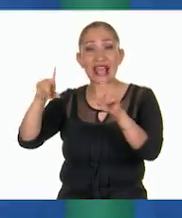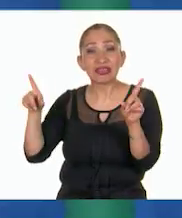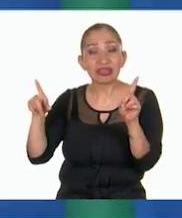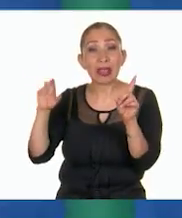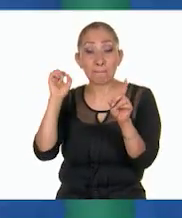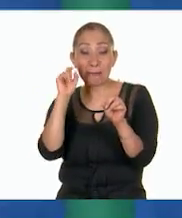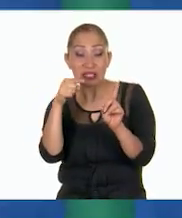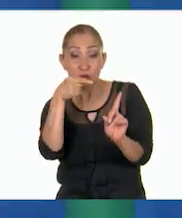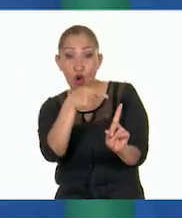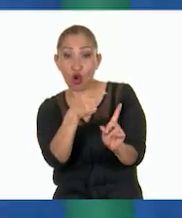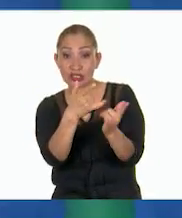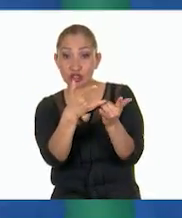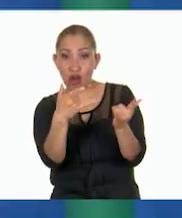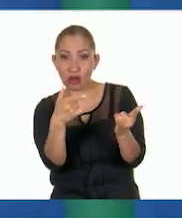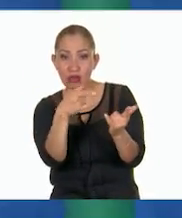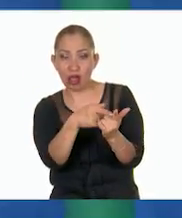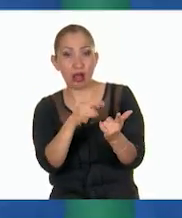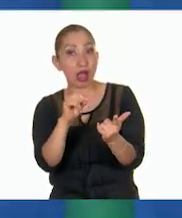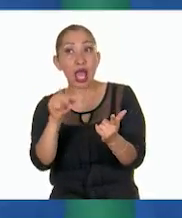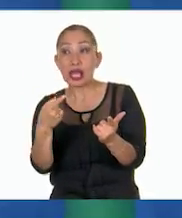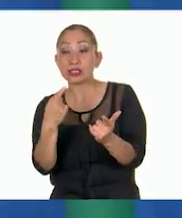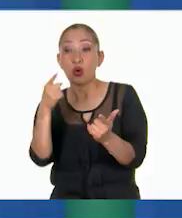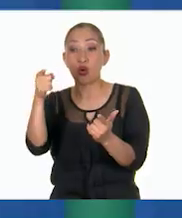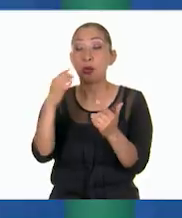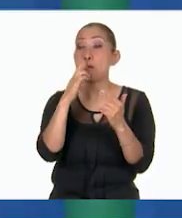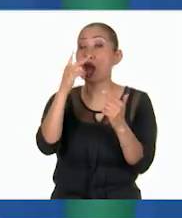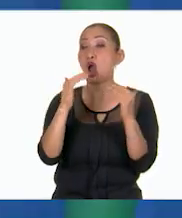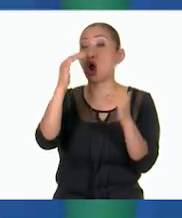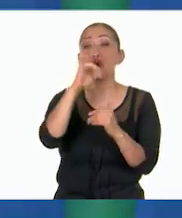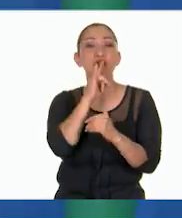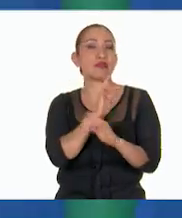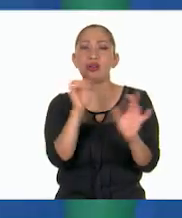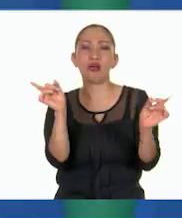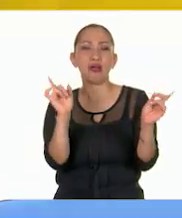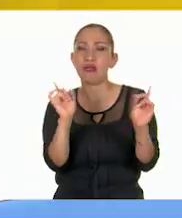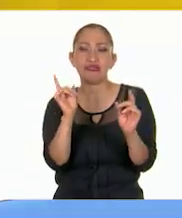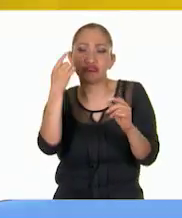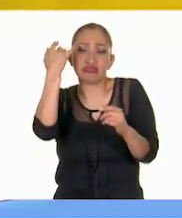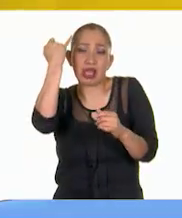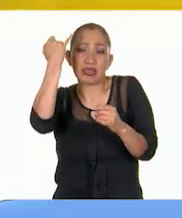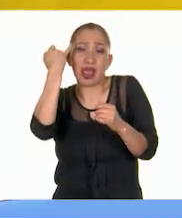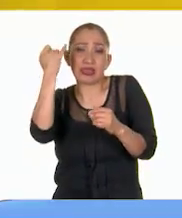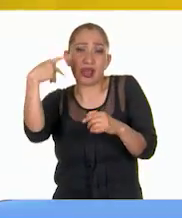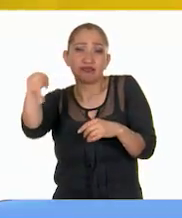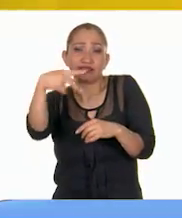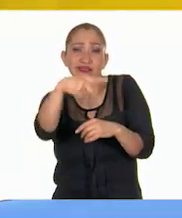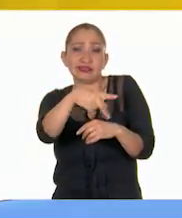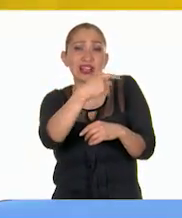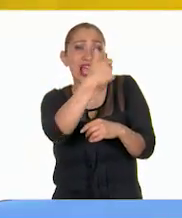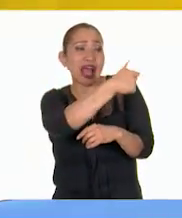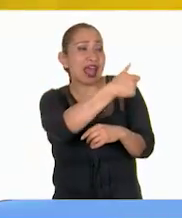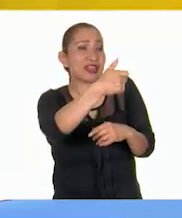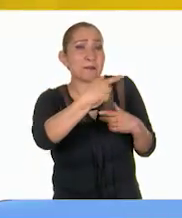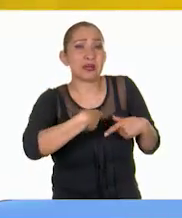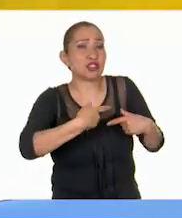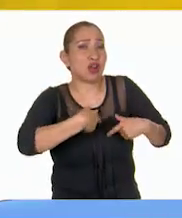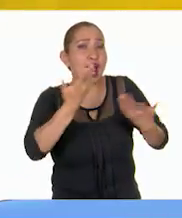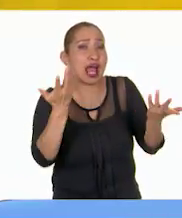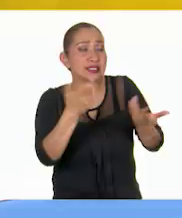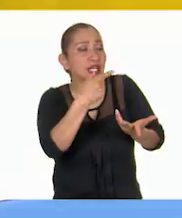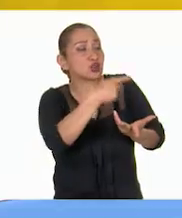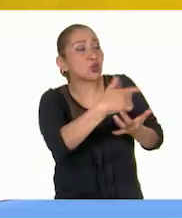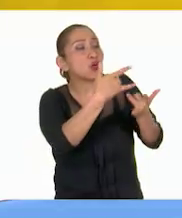un mismo acontecimiento, no significa que un autor esté mintiendo. Claro, cada quien narra acontecimientos reales